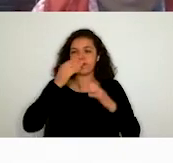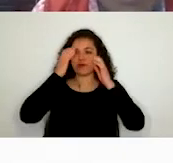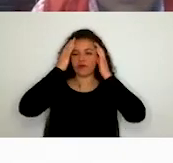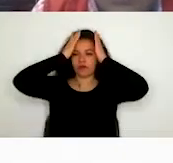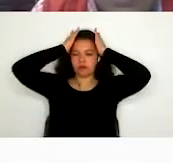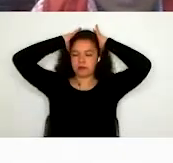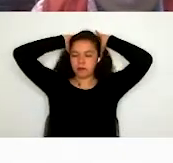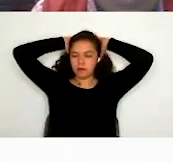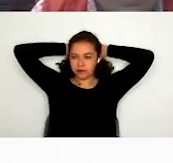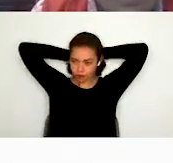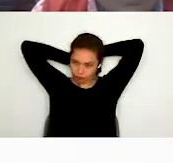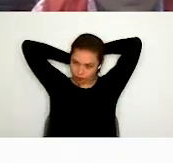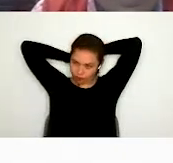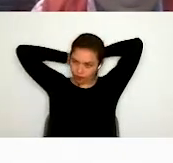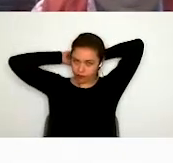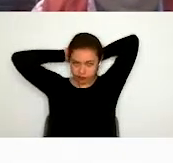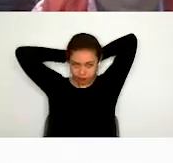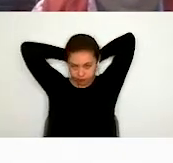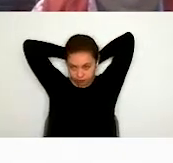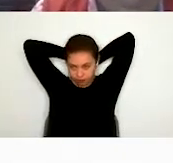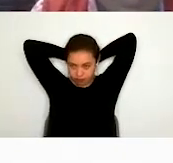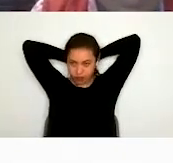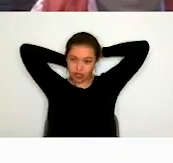Y para no hacerles el cuento largo,